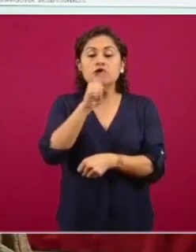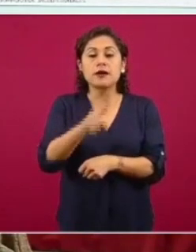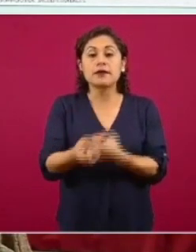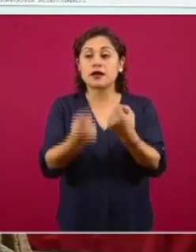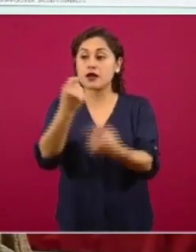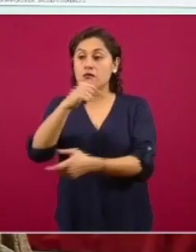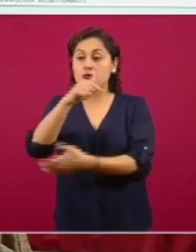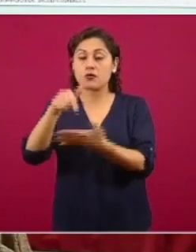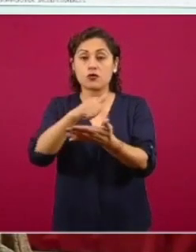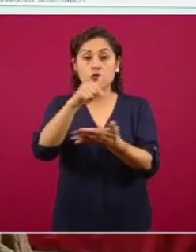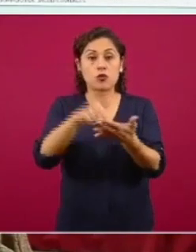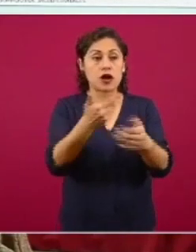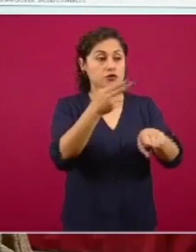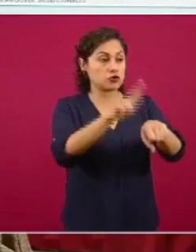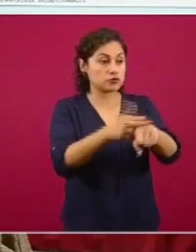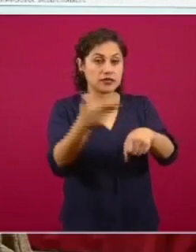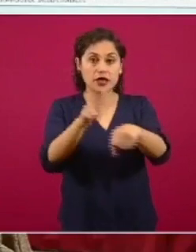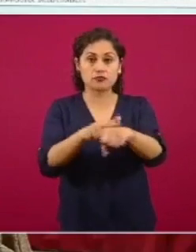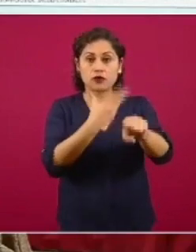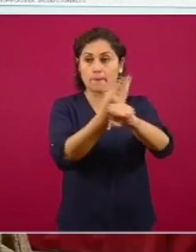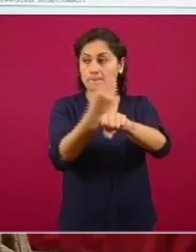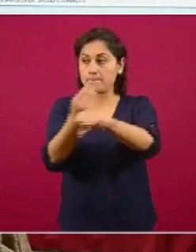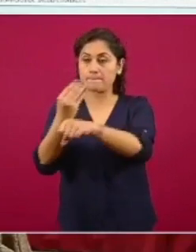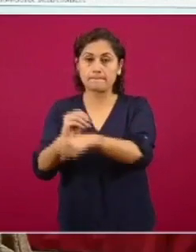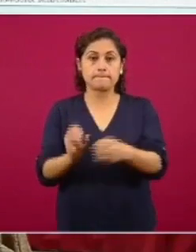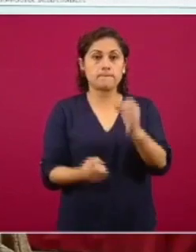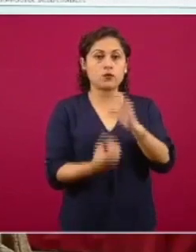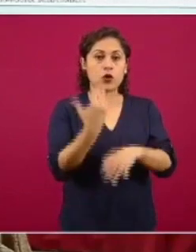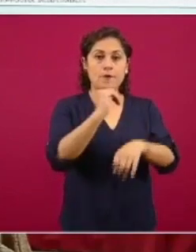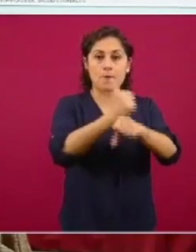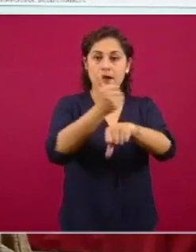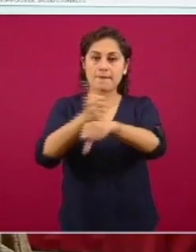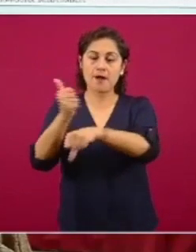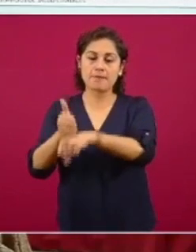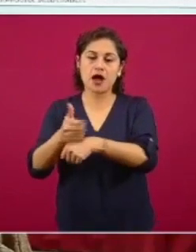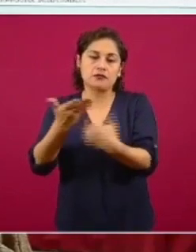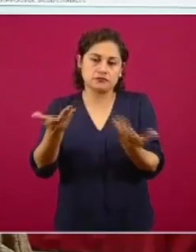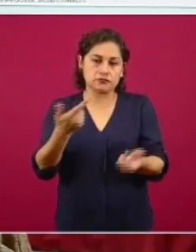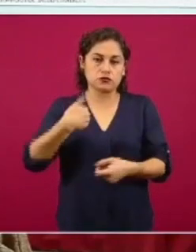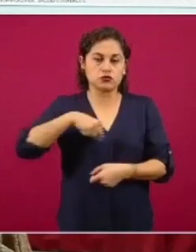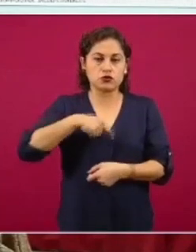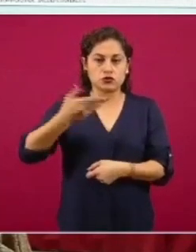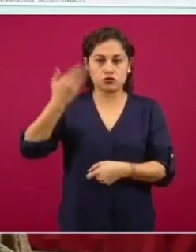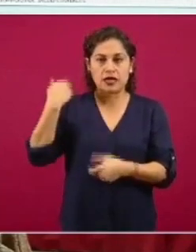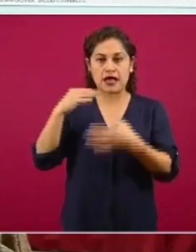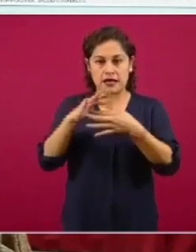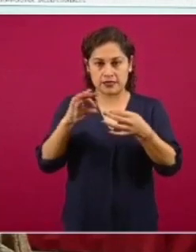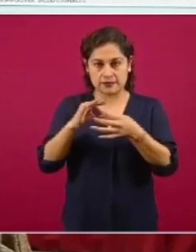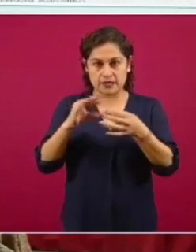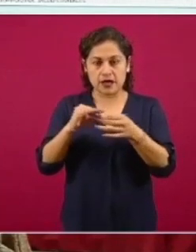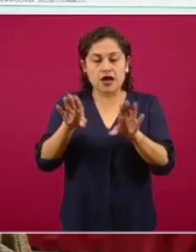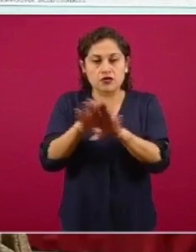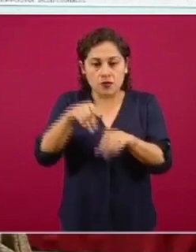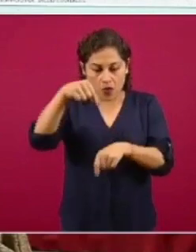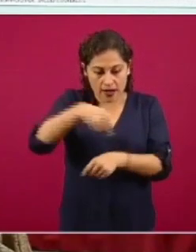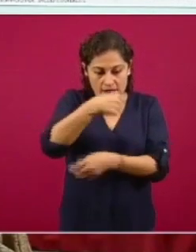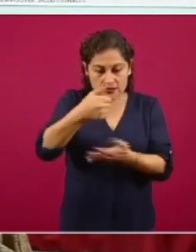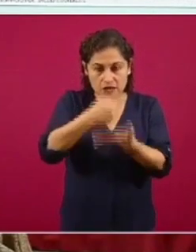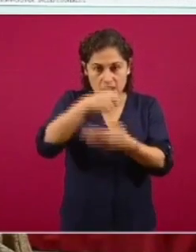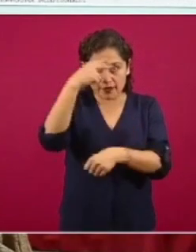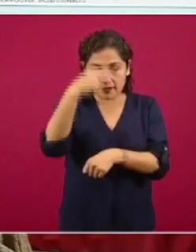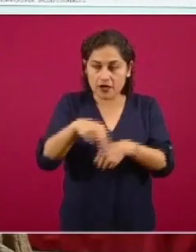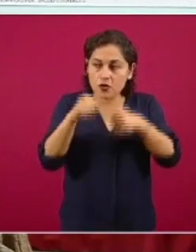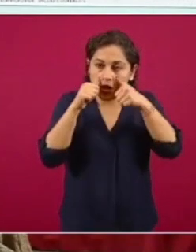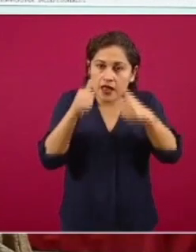llevamos más de una semana, más de 10 días en esta intensificación de aumentar la disponibilidad en la Ciudad de México y en la